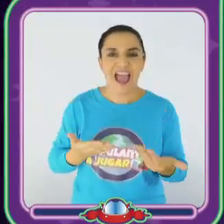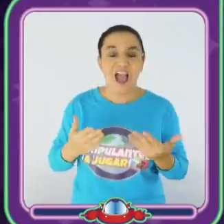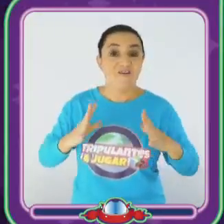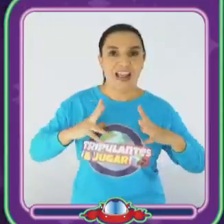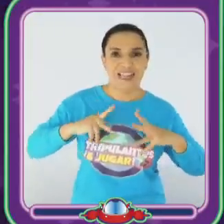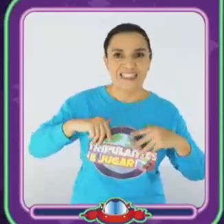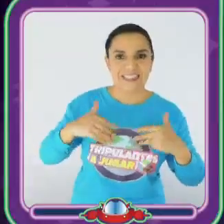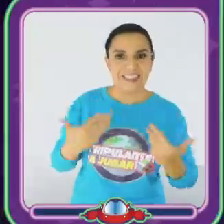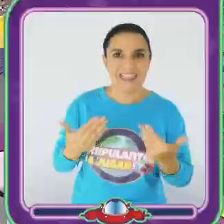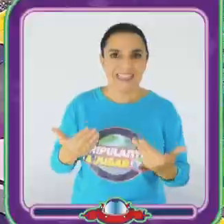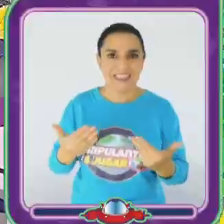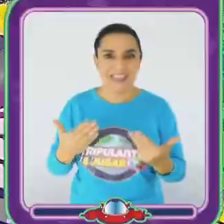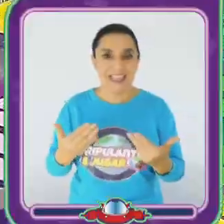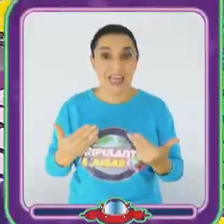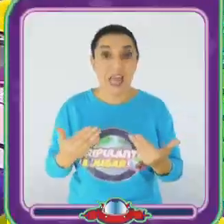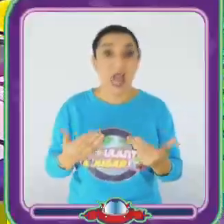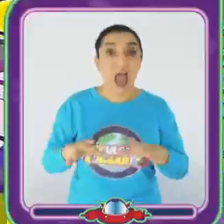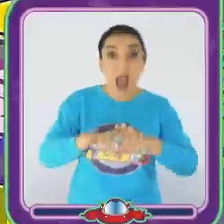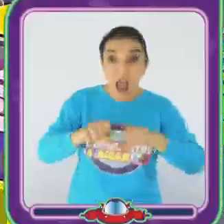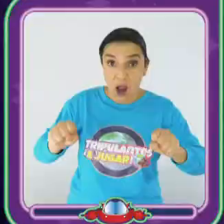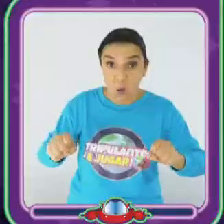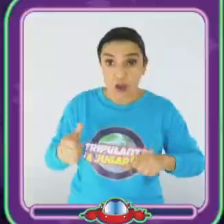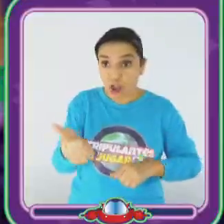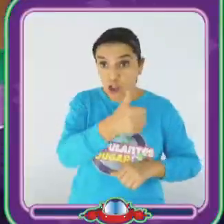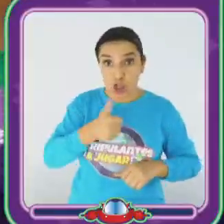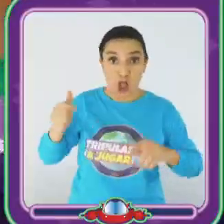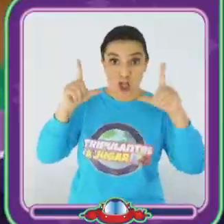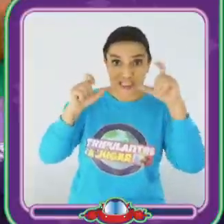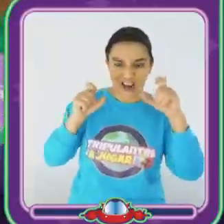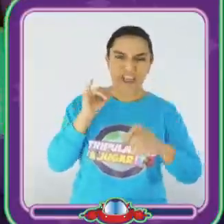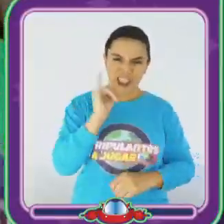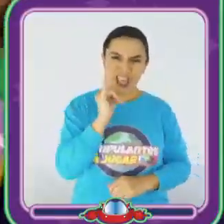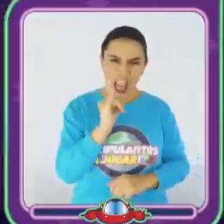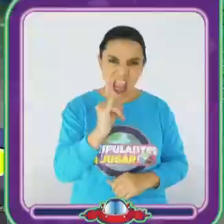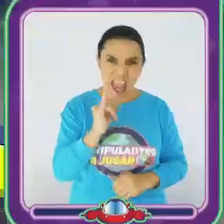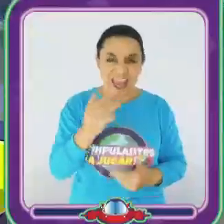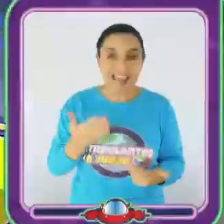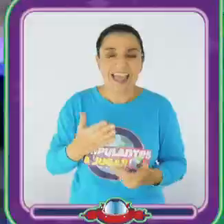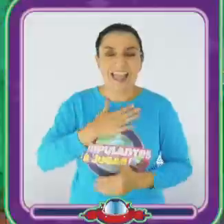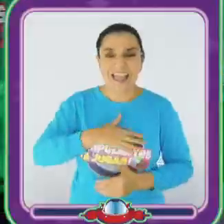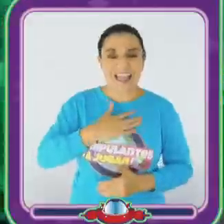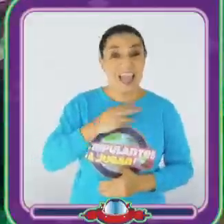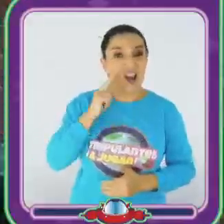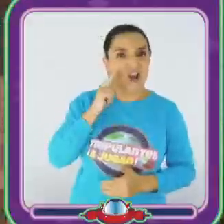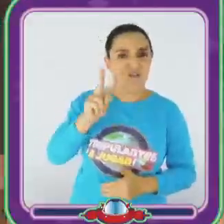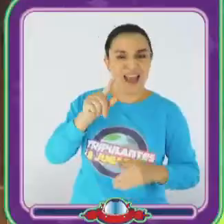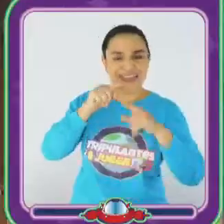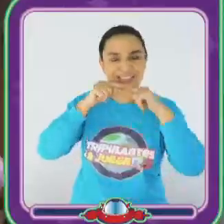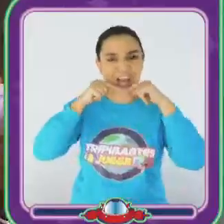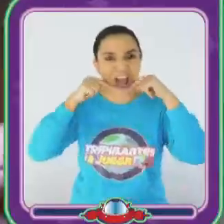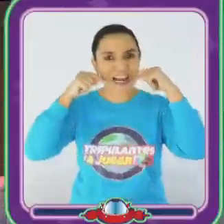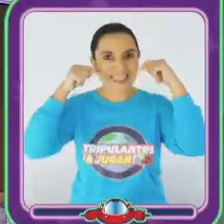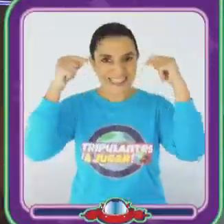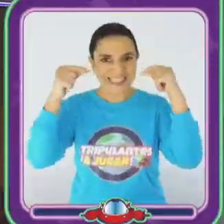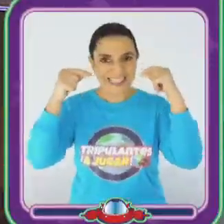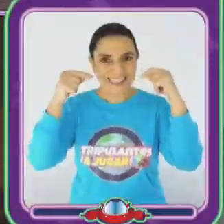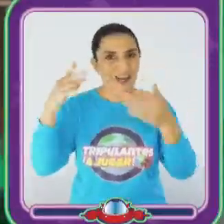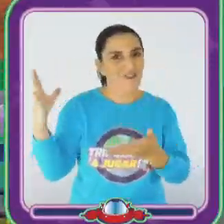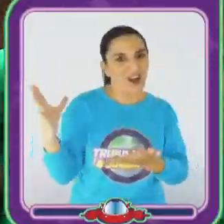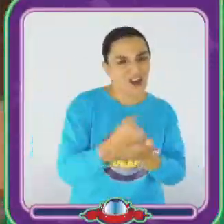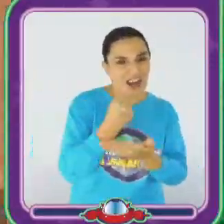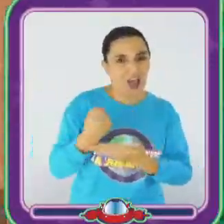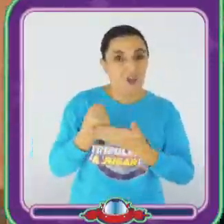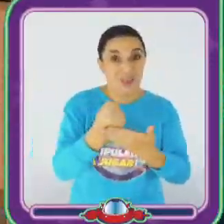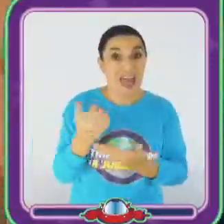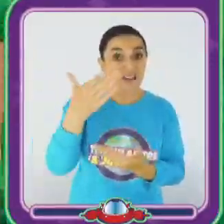¡Alegría! ¡Alegría, felicidad! ¿Les parece si hacemos una selfie todos juntos? ¡Sí! ¡Ya! Quiero ver una sonrisa grande por